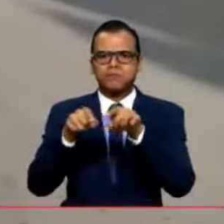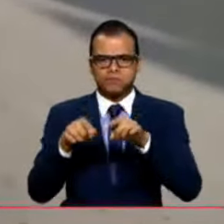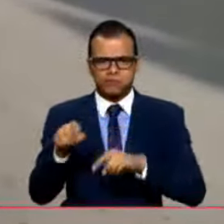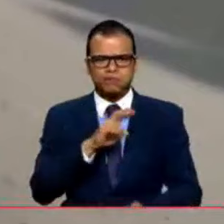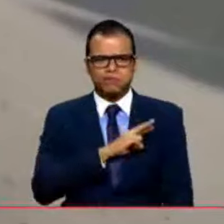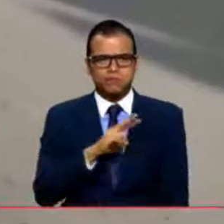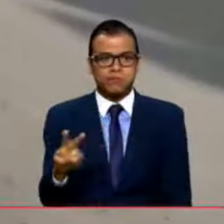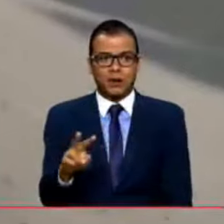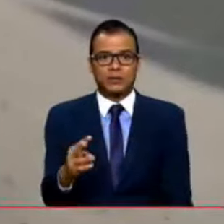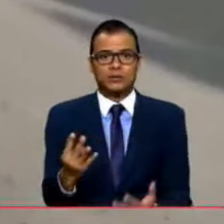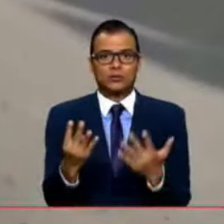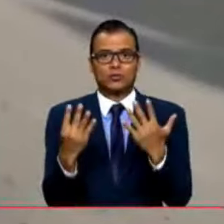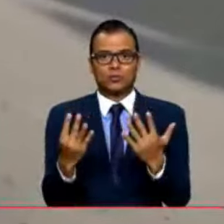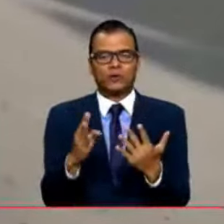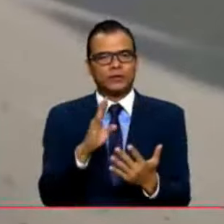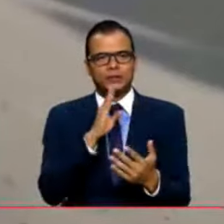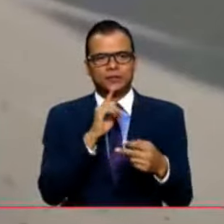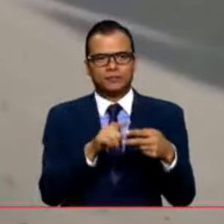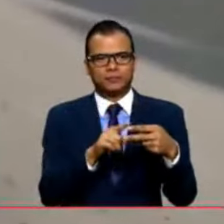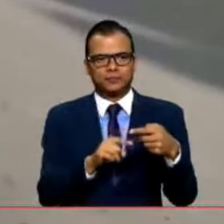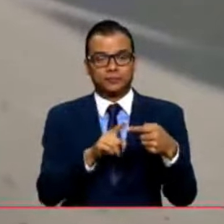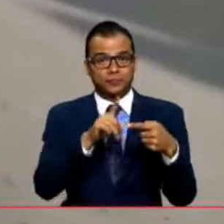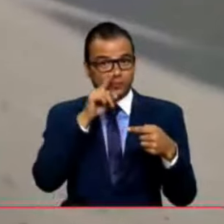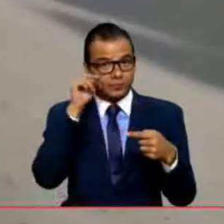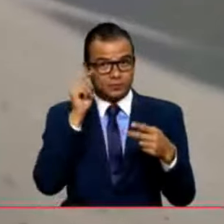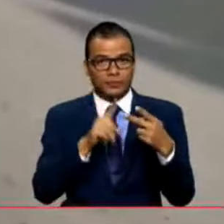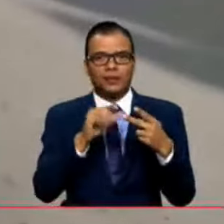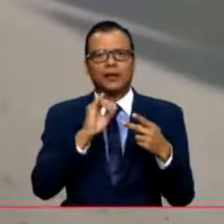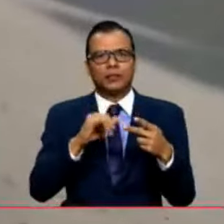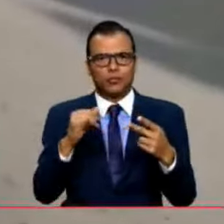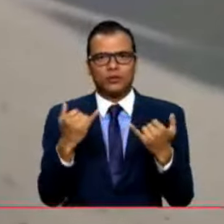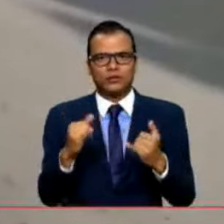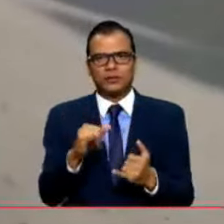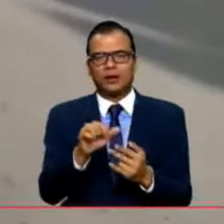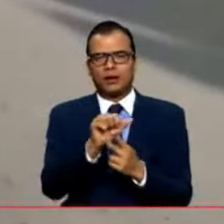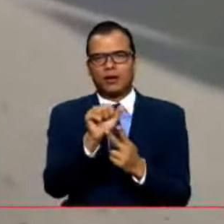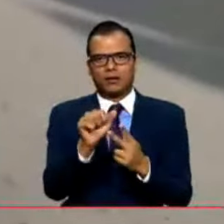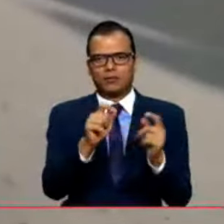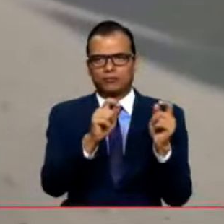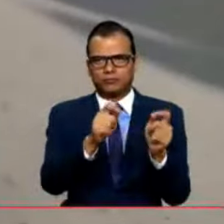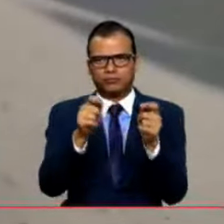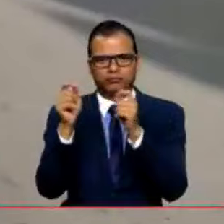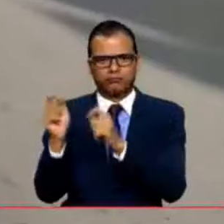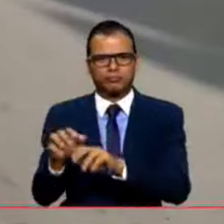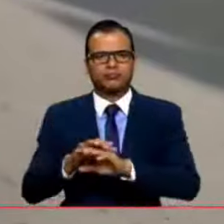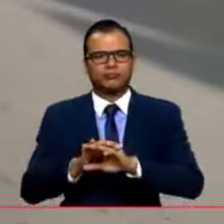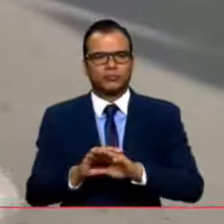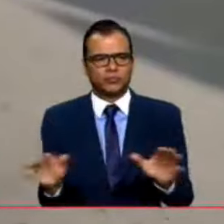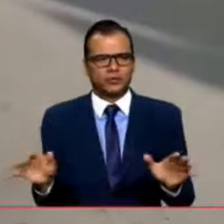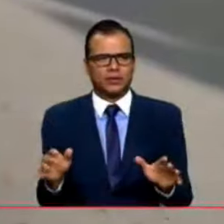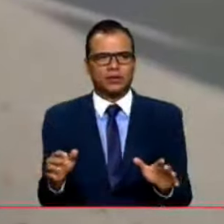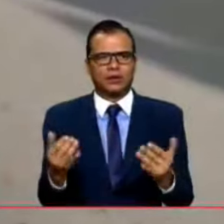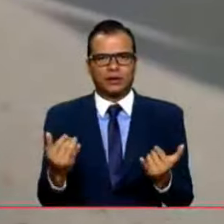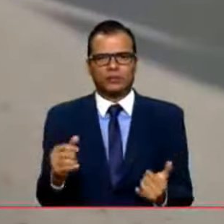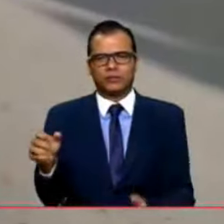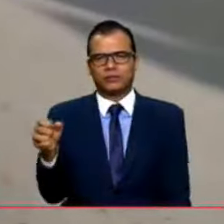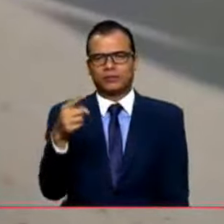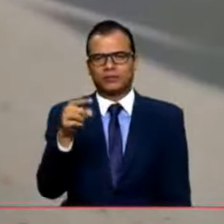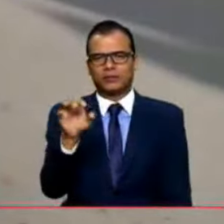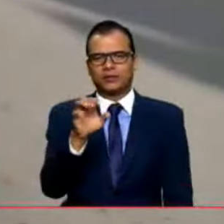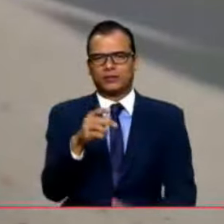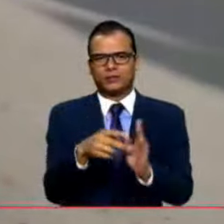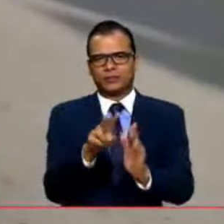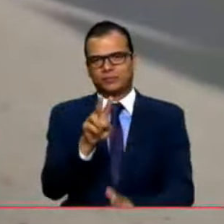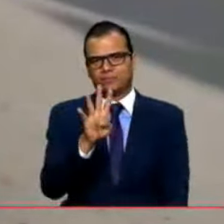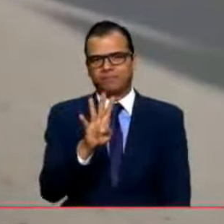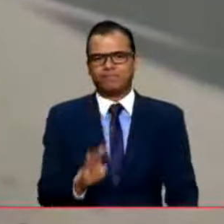del Valle del Cauca. Les estoy hablando de la alcaldesa de Candelaria y de Jamundí. También hicieron su acto de posesión iniciando este